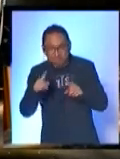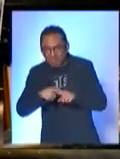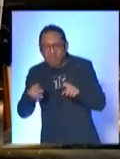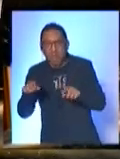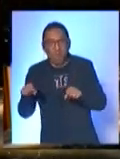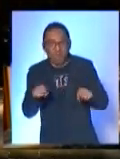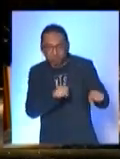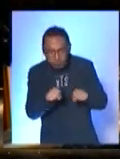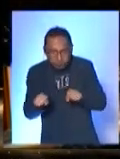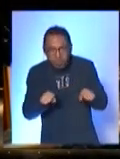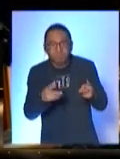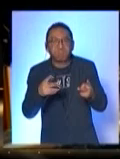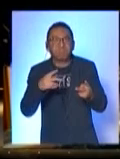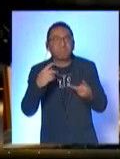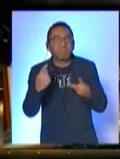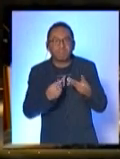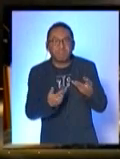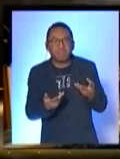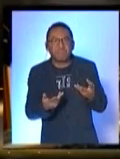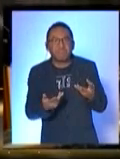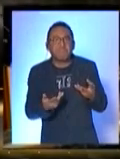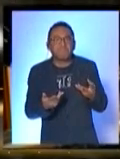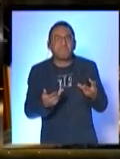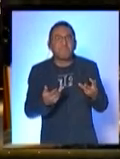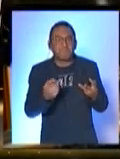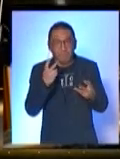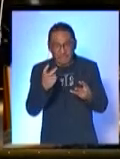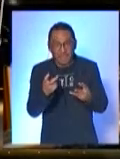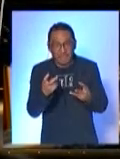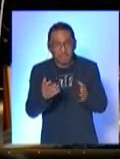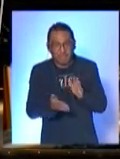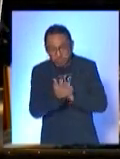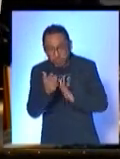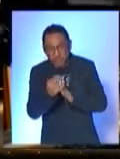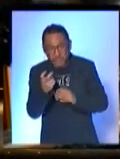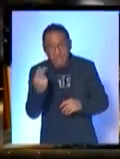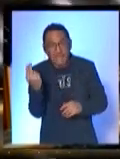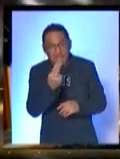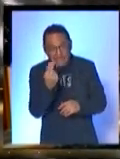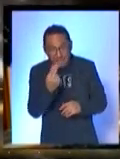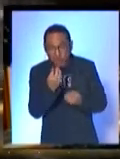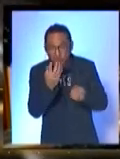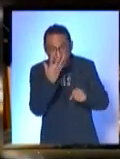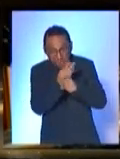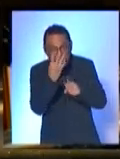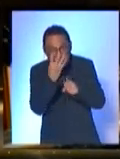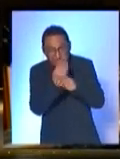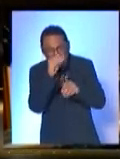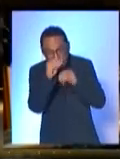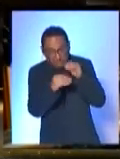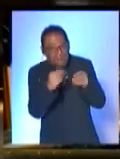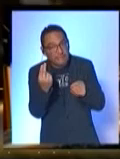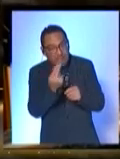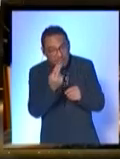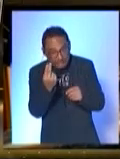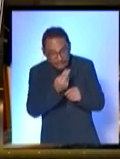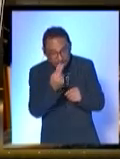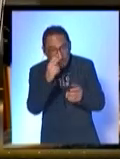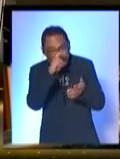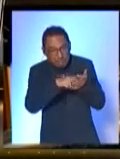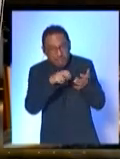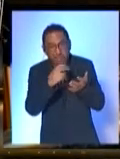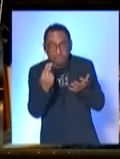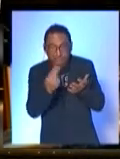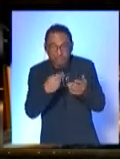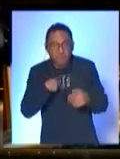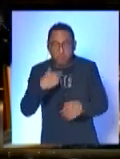sismos, y una obra de este tipo pues requiere de mucho mantenimiento y conservación. Desconozco yo si